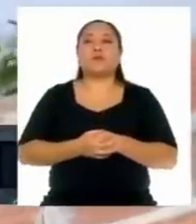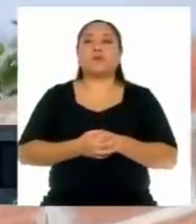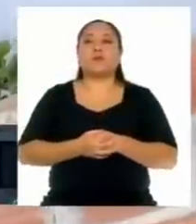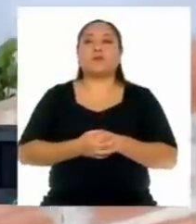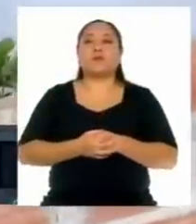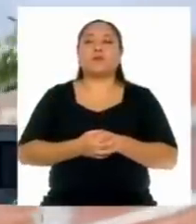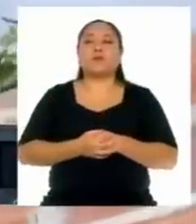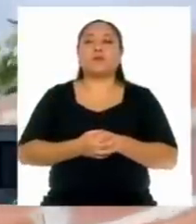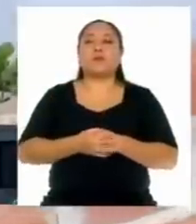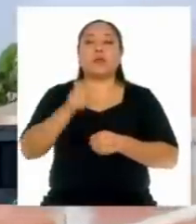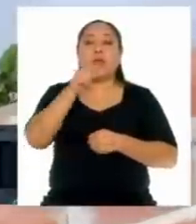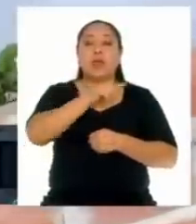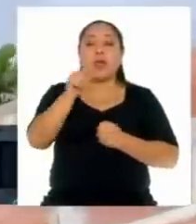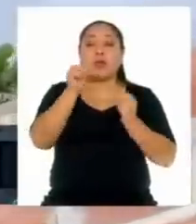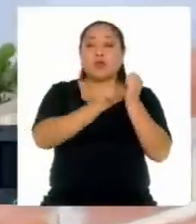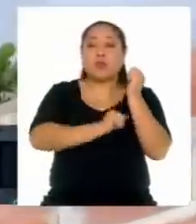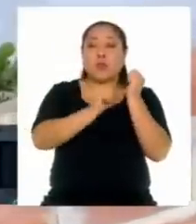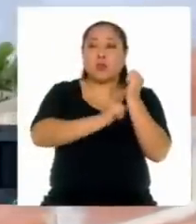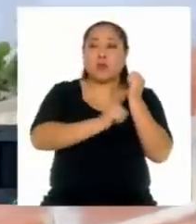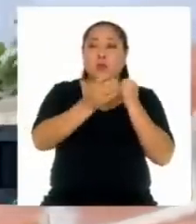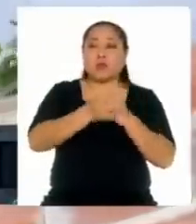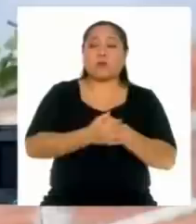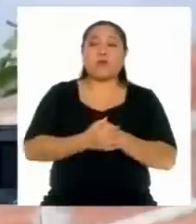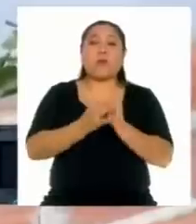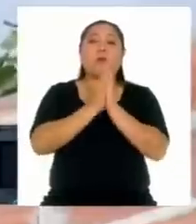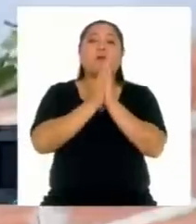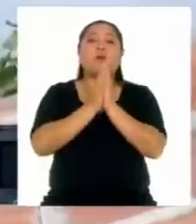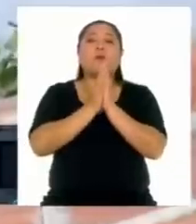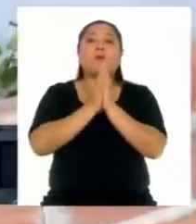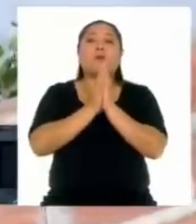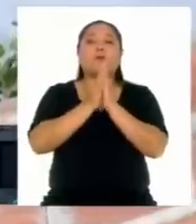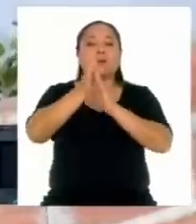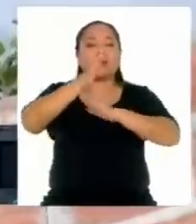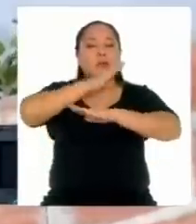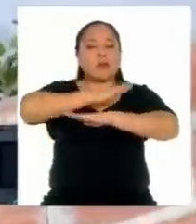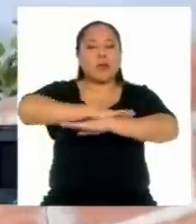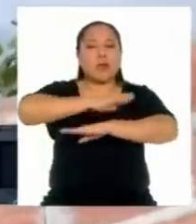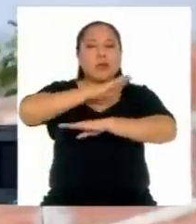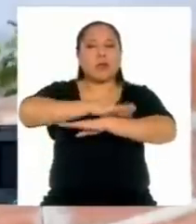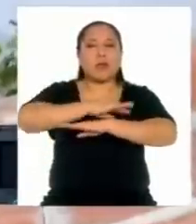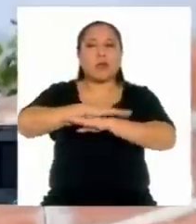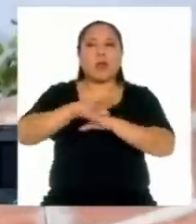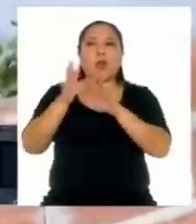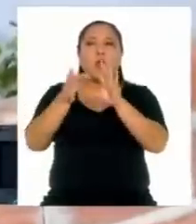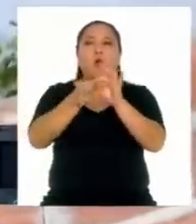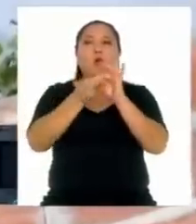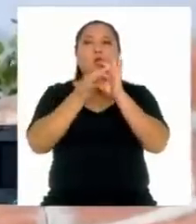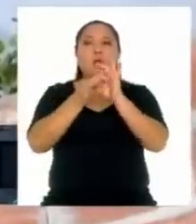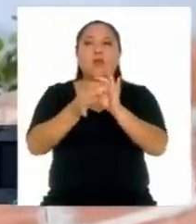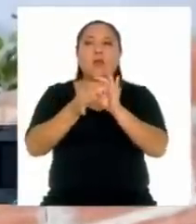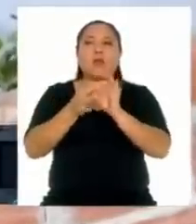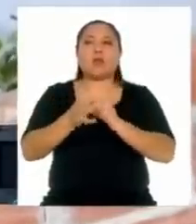este contexto, queridos hermanos, llamamos a la más amplia tranquilidad, a la unidad.